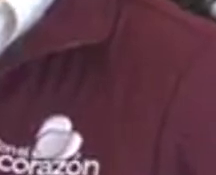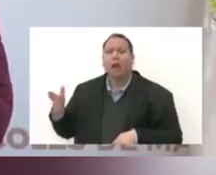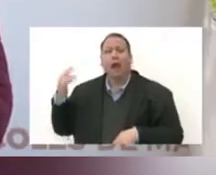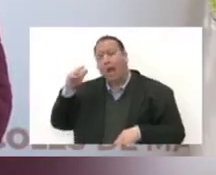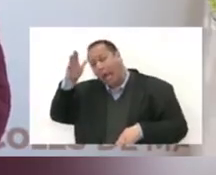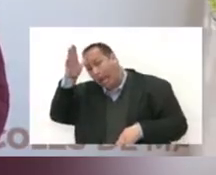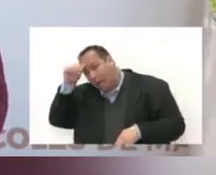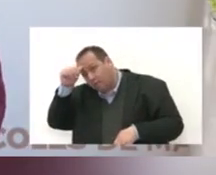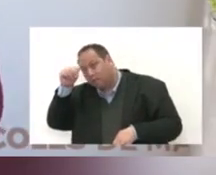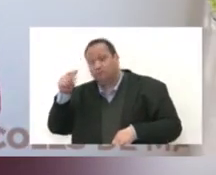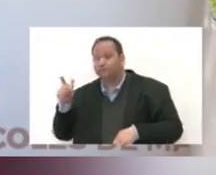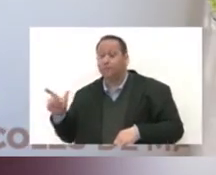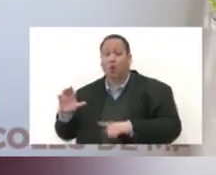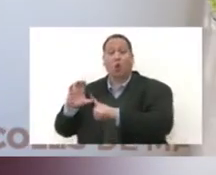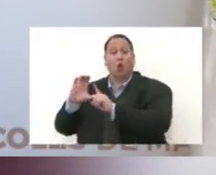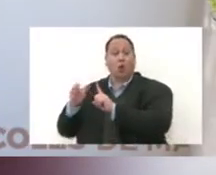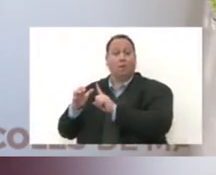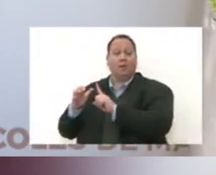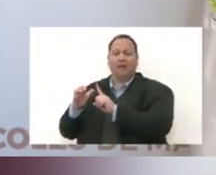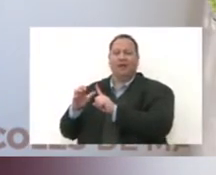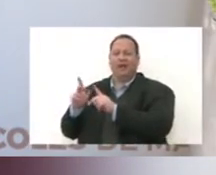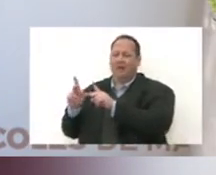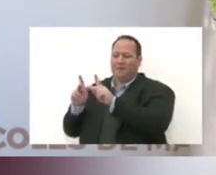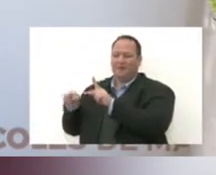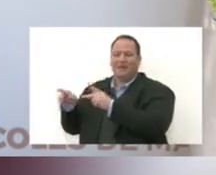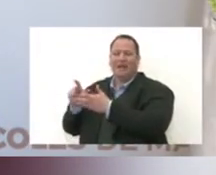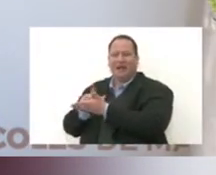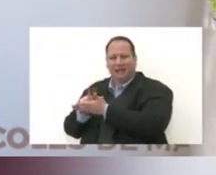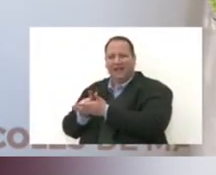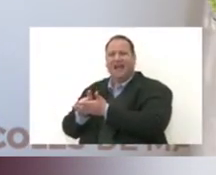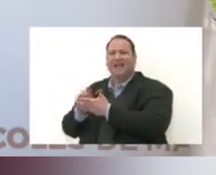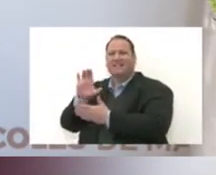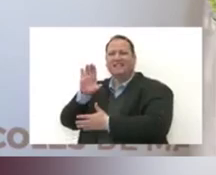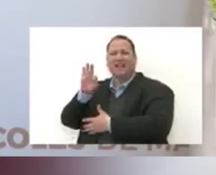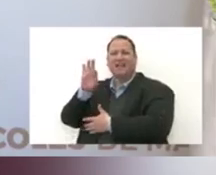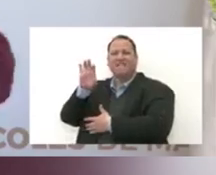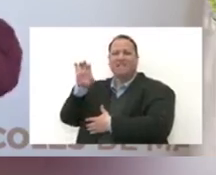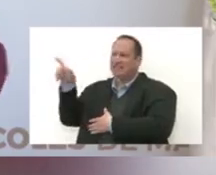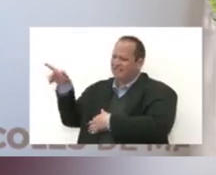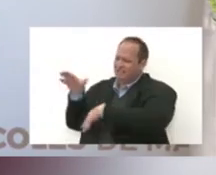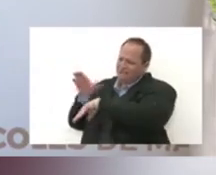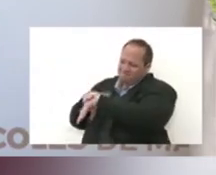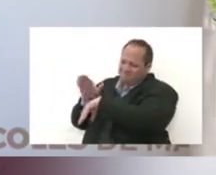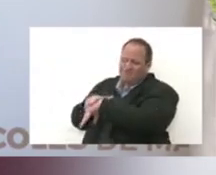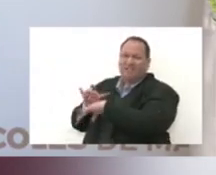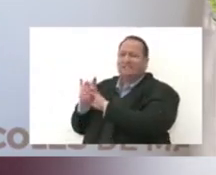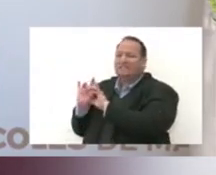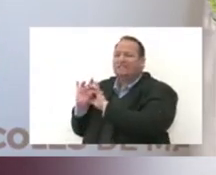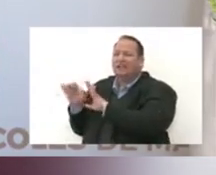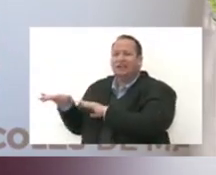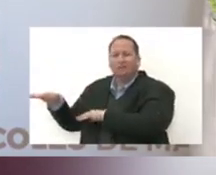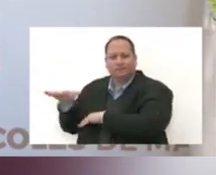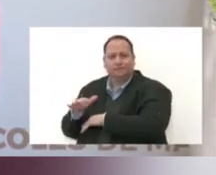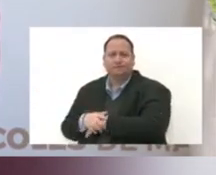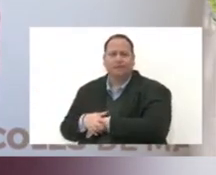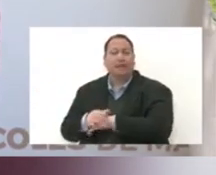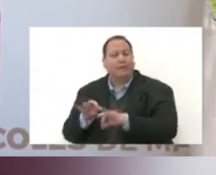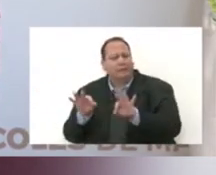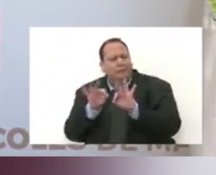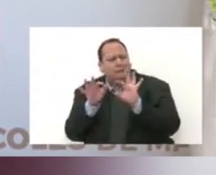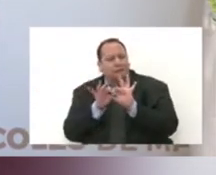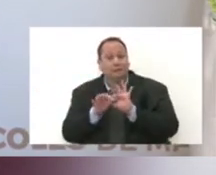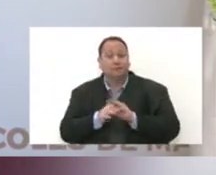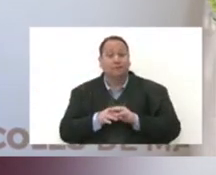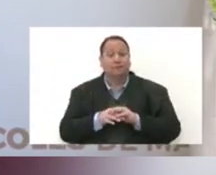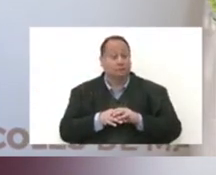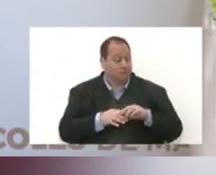a hacer un llamado por parte del Comité de Playas Limpias a la CFE, a la termoeléctrica, porque por ahí había una situación. Es importante mencionar que cada